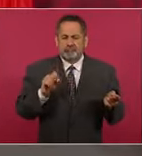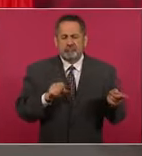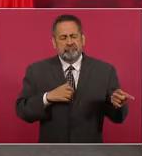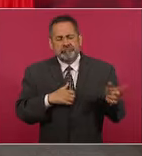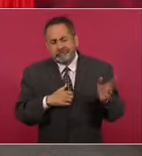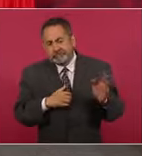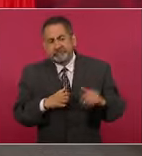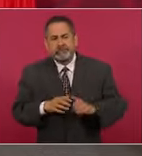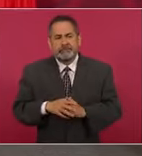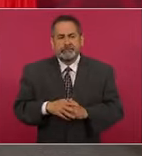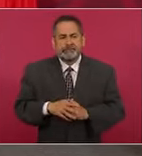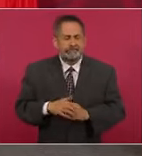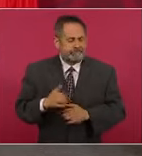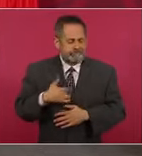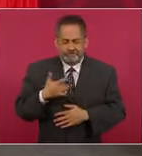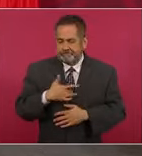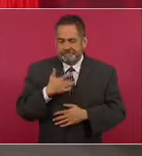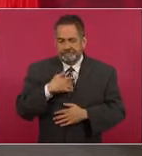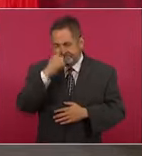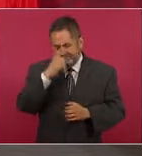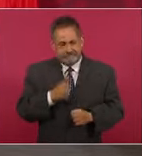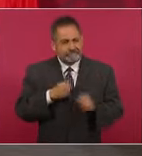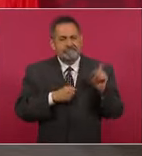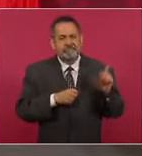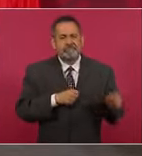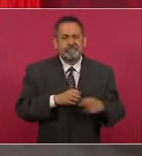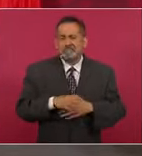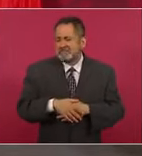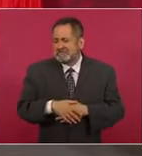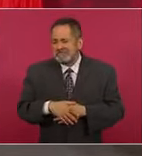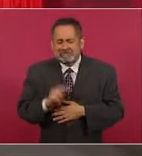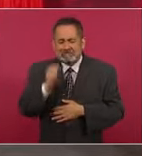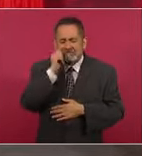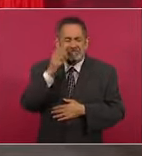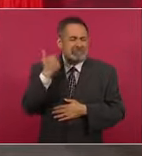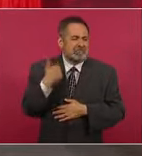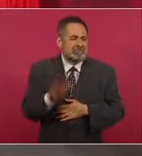y estoy seguro que a ellos pues no les importa